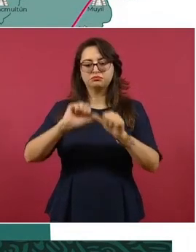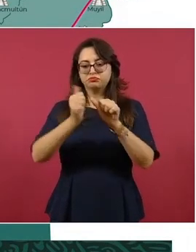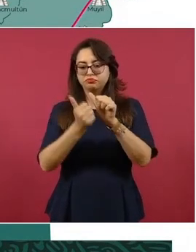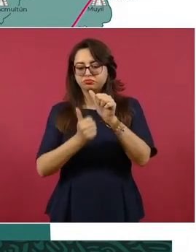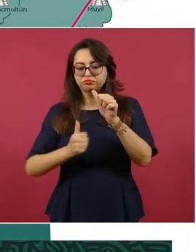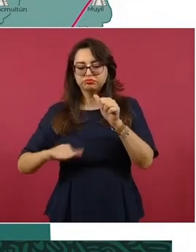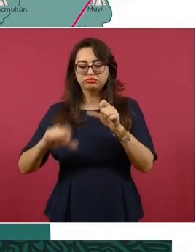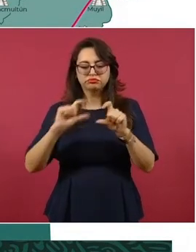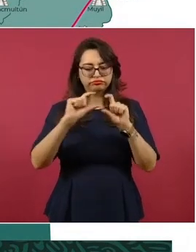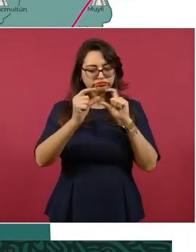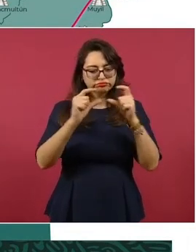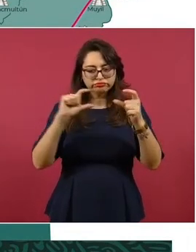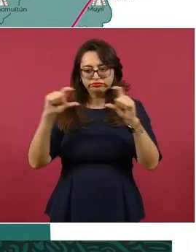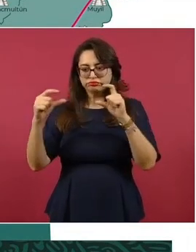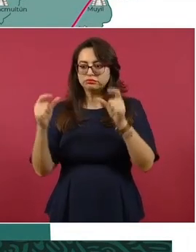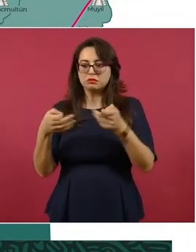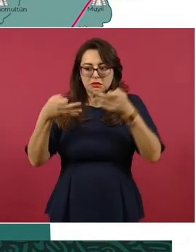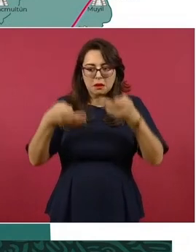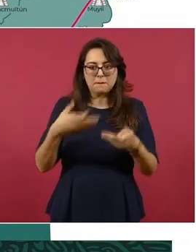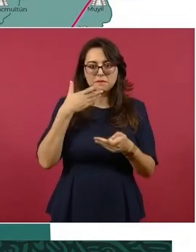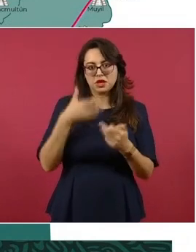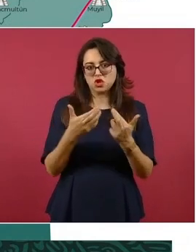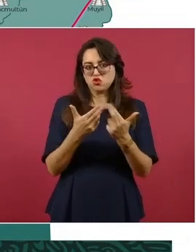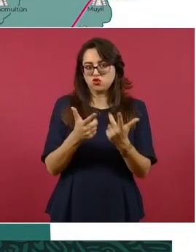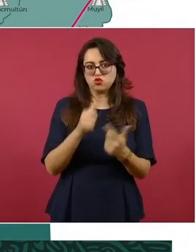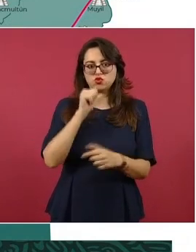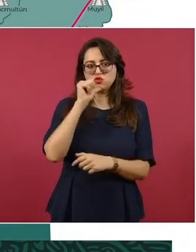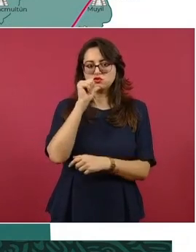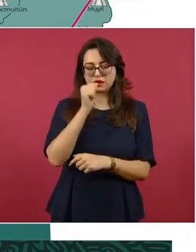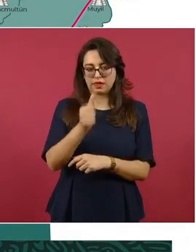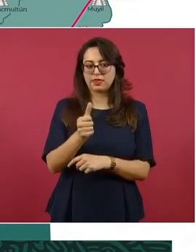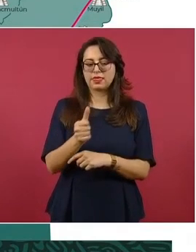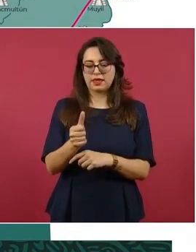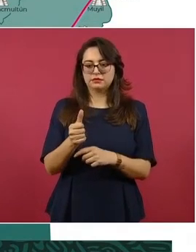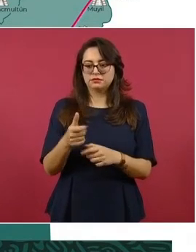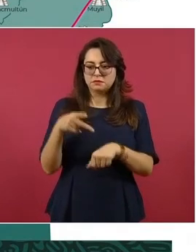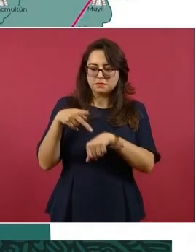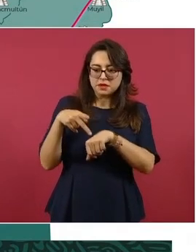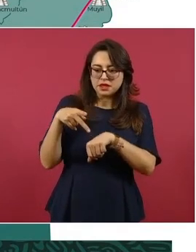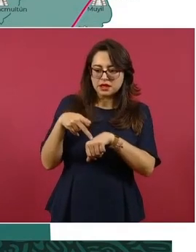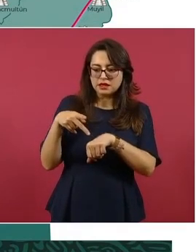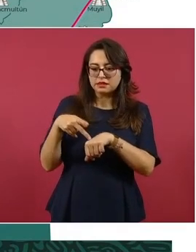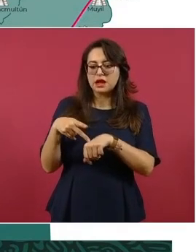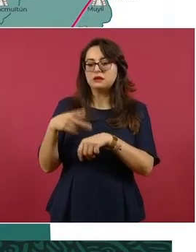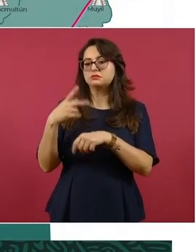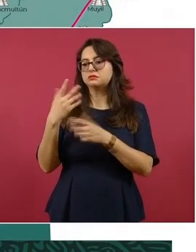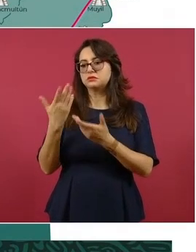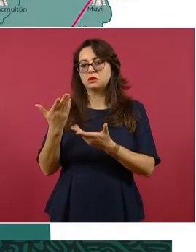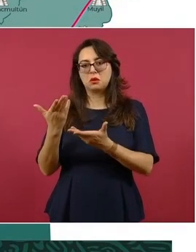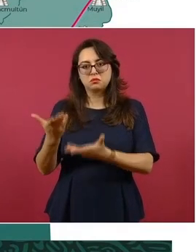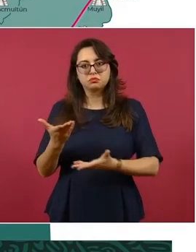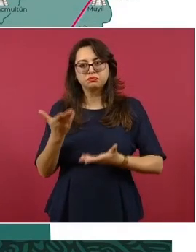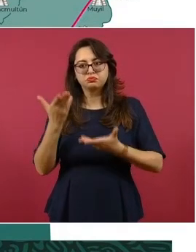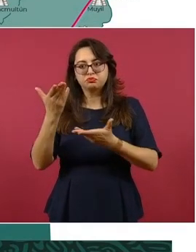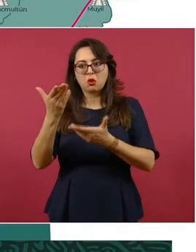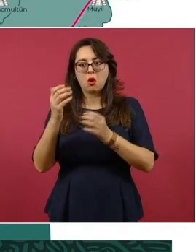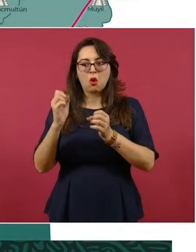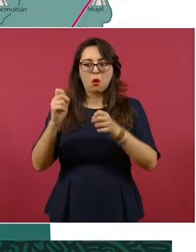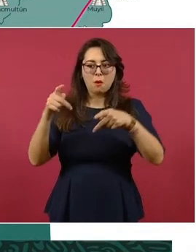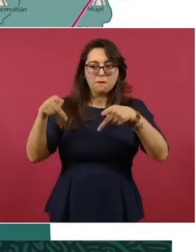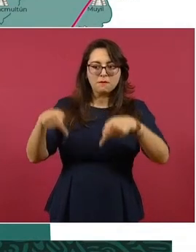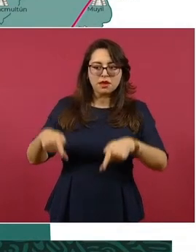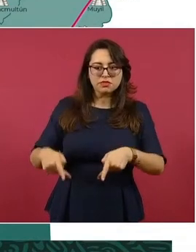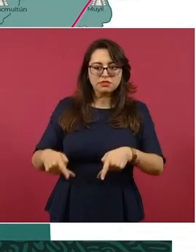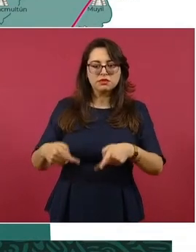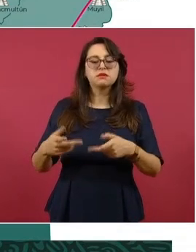figurillas y ofrendas de lítica o de piedra para altares u enterramientos.